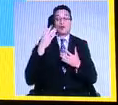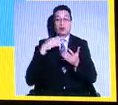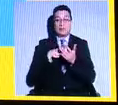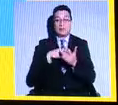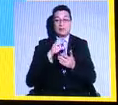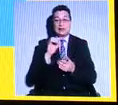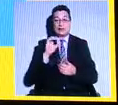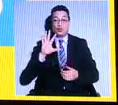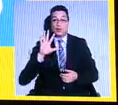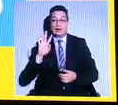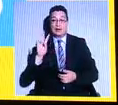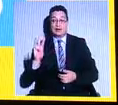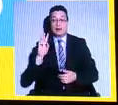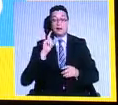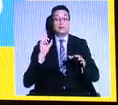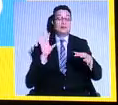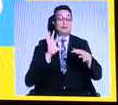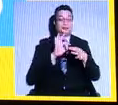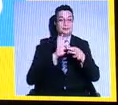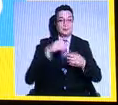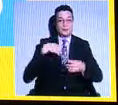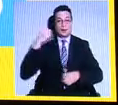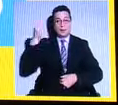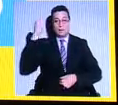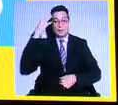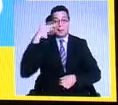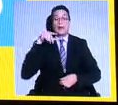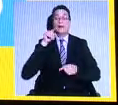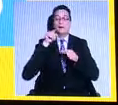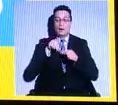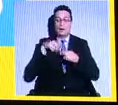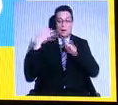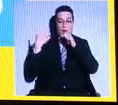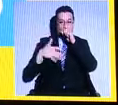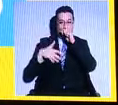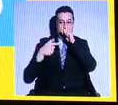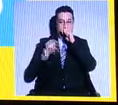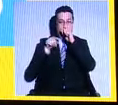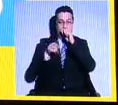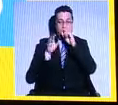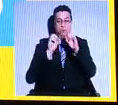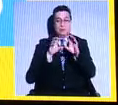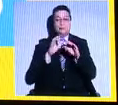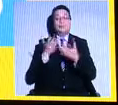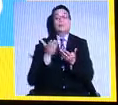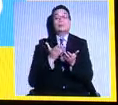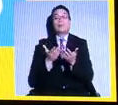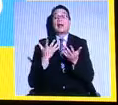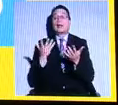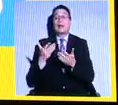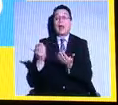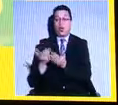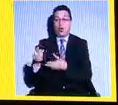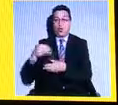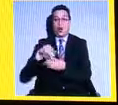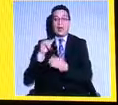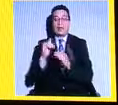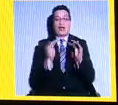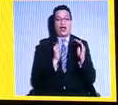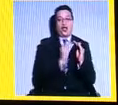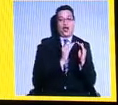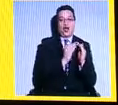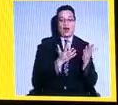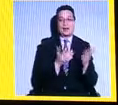94.053 para Me Conecto para Aprender, siendo un importante recurso educativo para el aula y los hogares. Todos